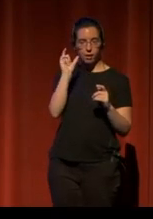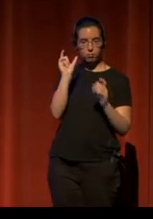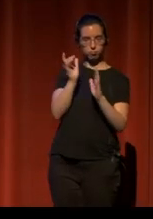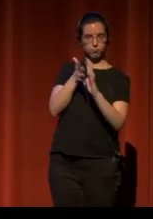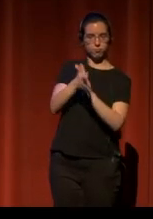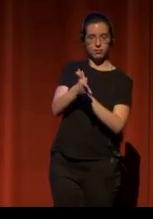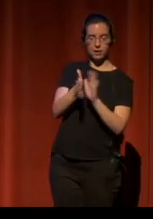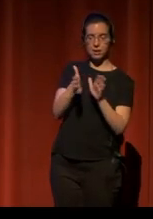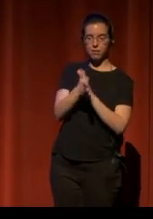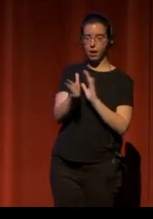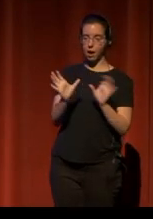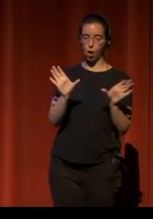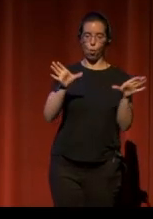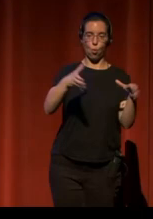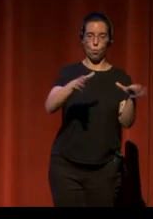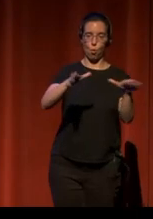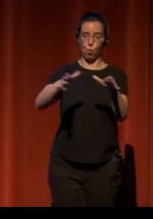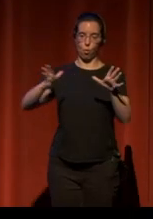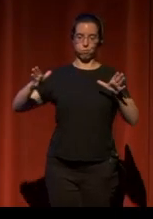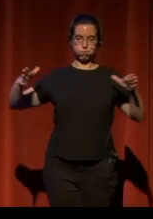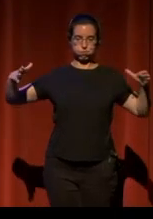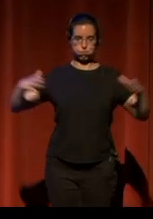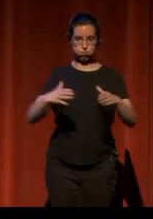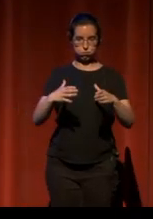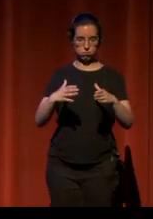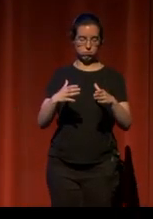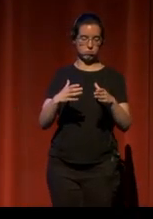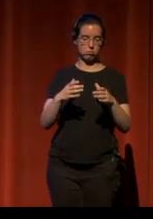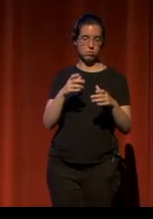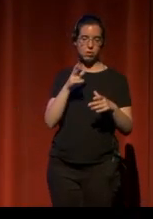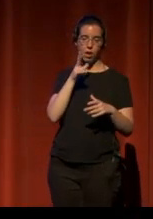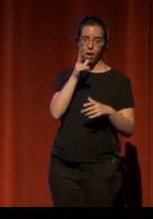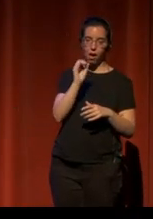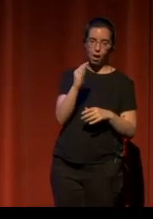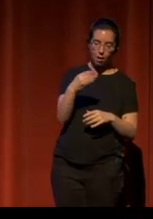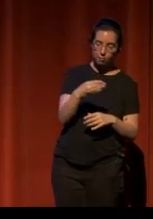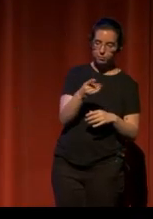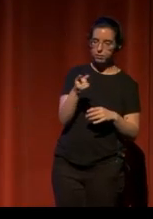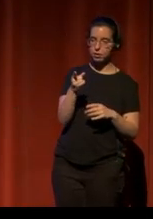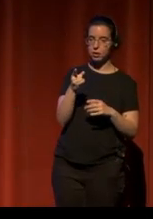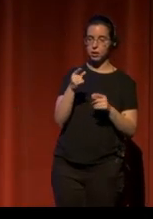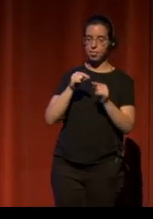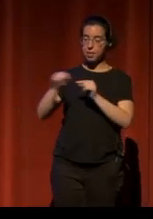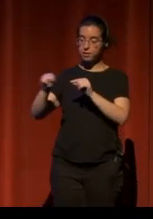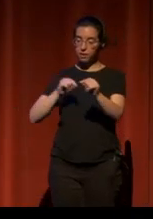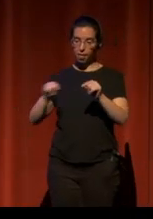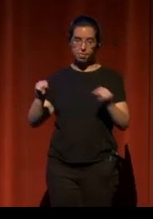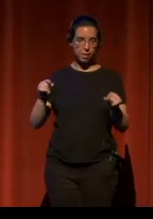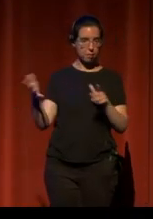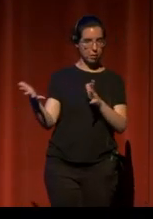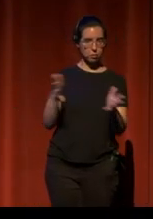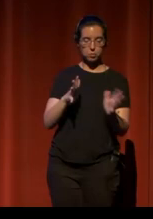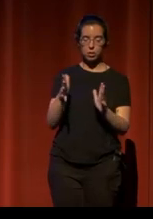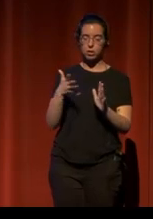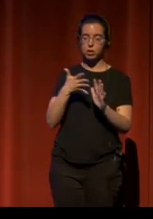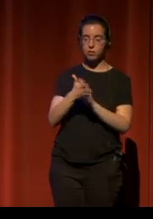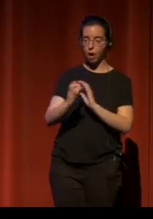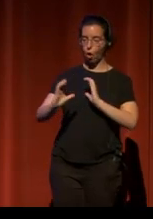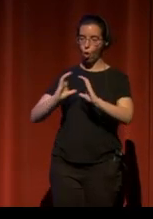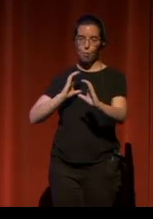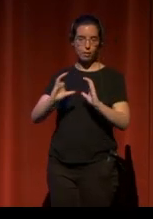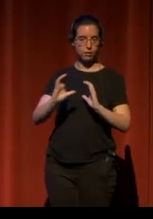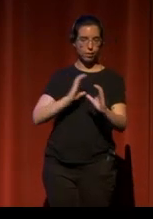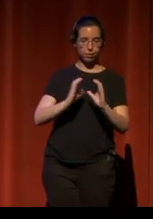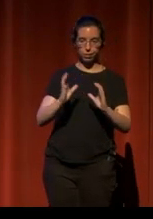comunidades no grupos de nodos hubs clusters con más o menos distancia lazos más o menos gruesos generan conversaciones fluidas